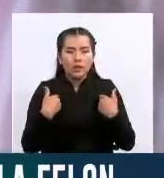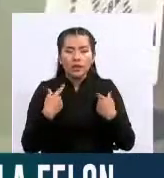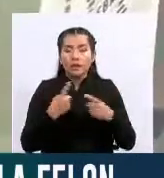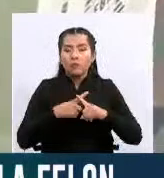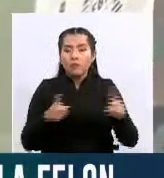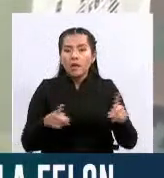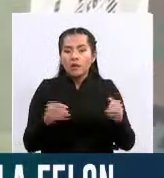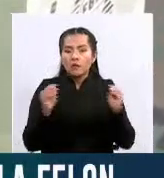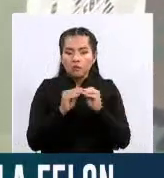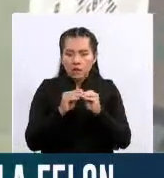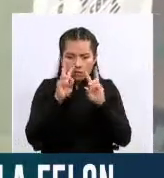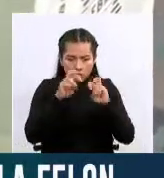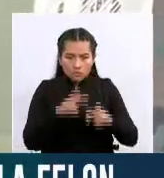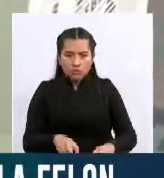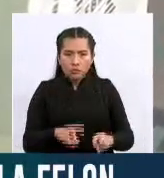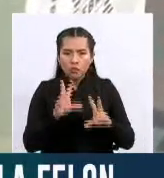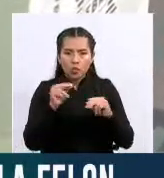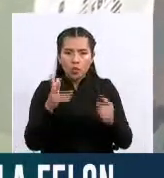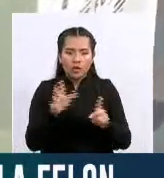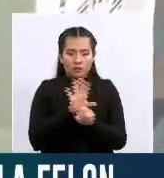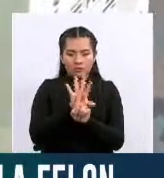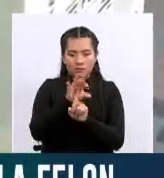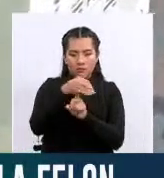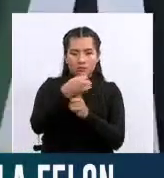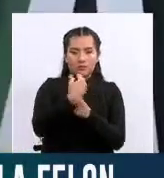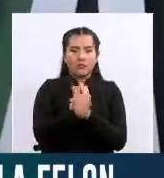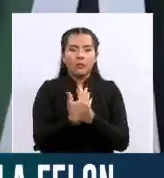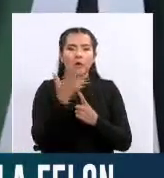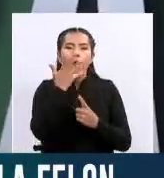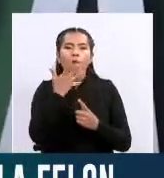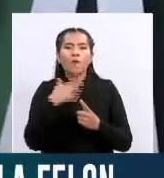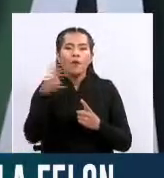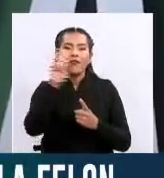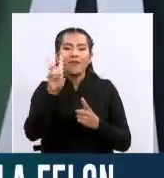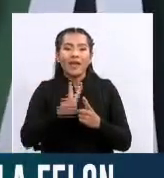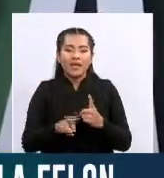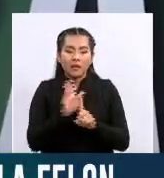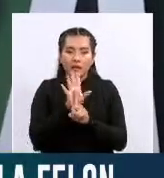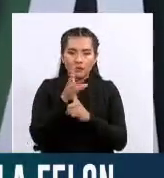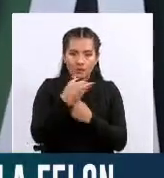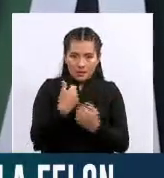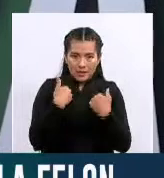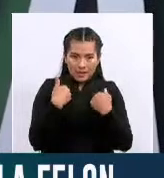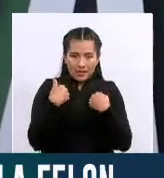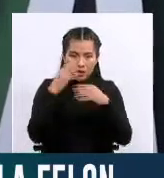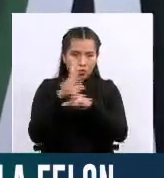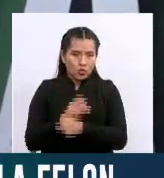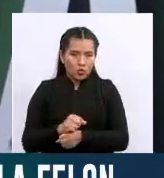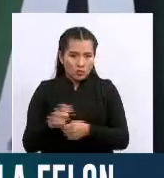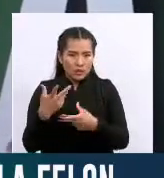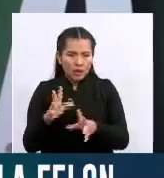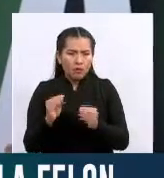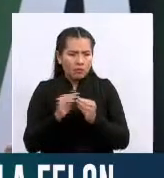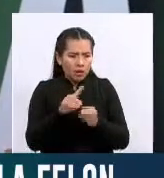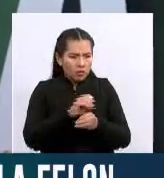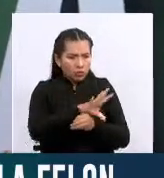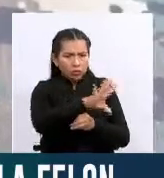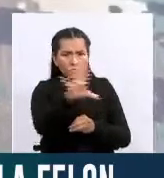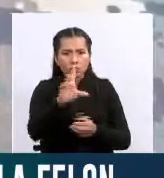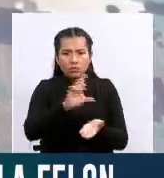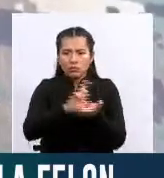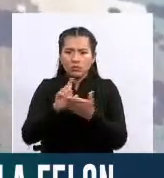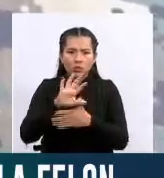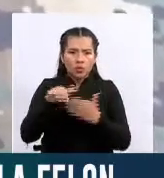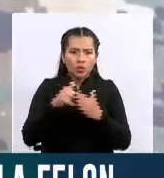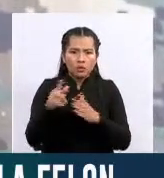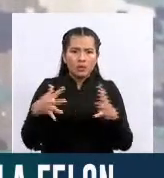no tienen el revestimiento verde que de los cuales han sido o de los cuales están circulando por las redes sociales.